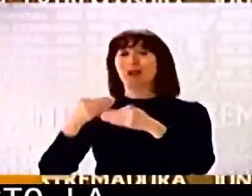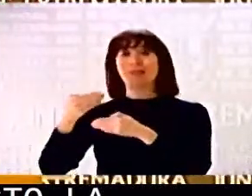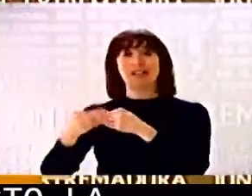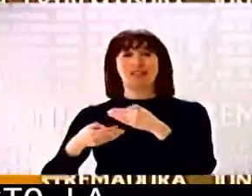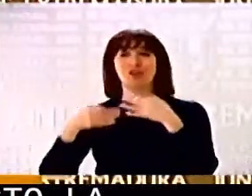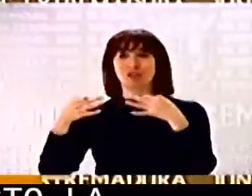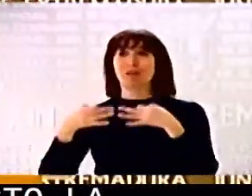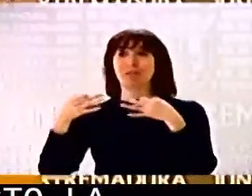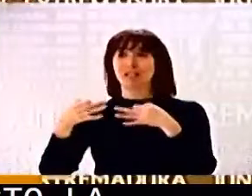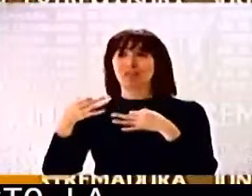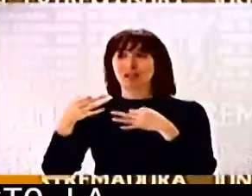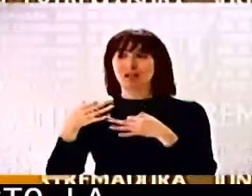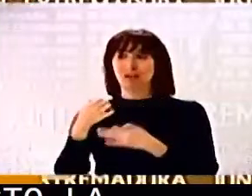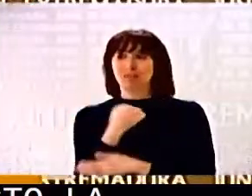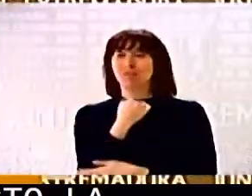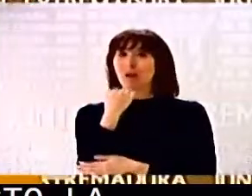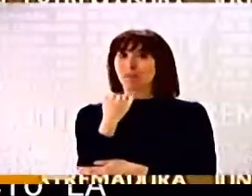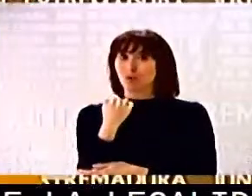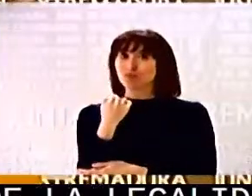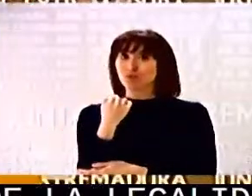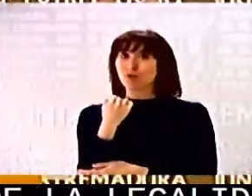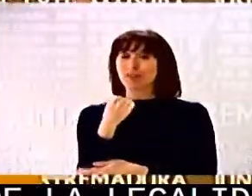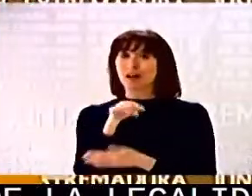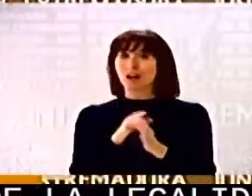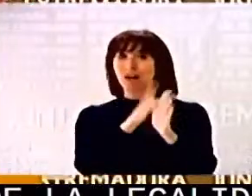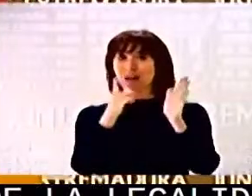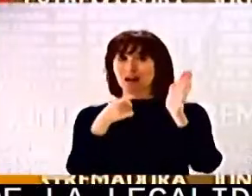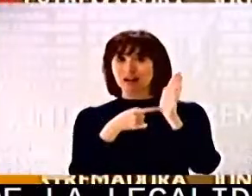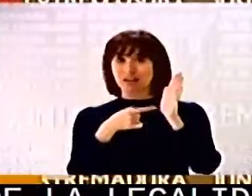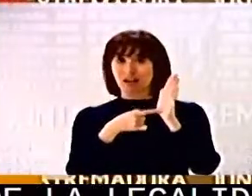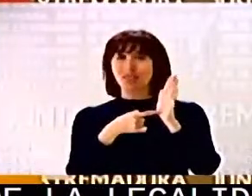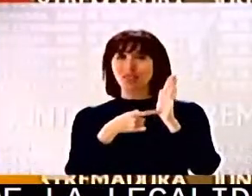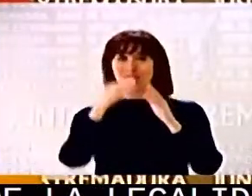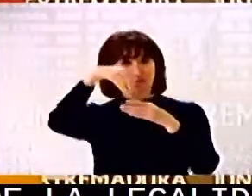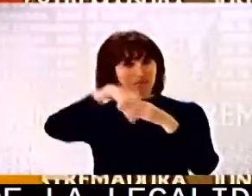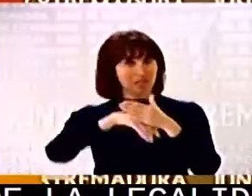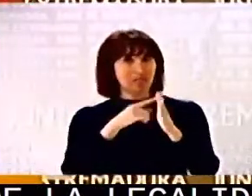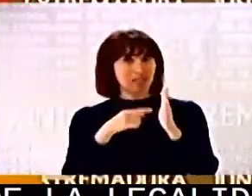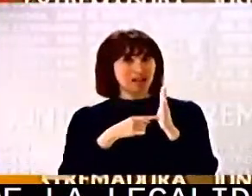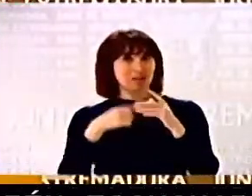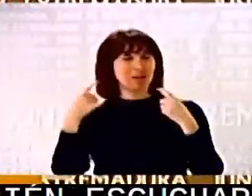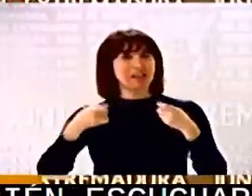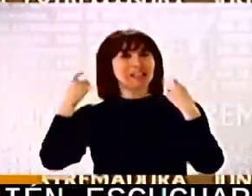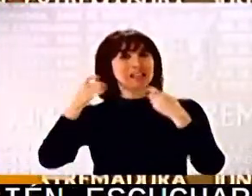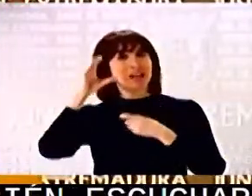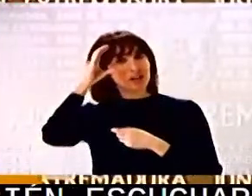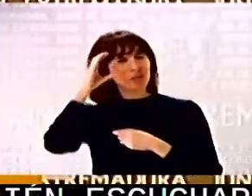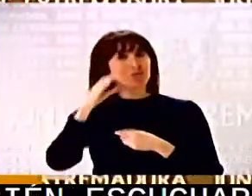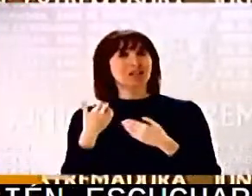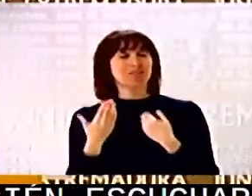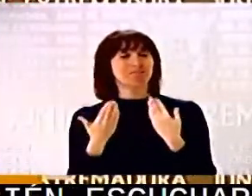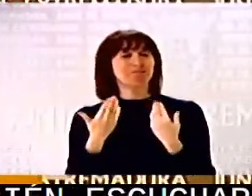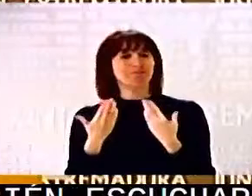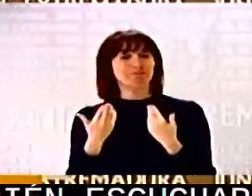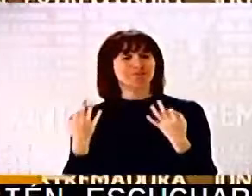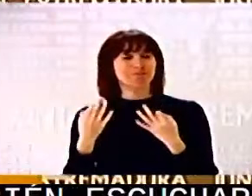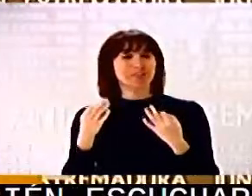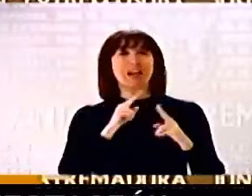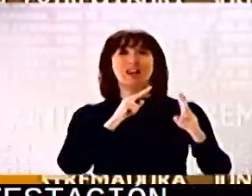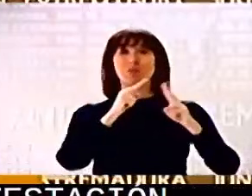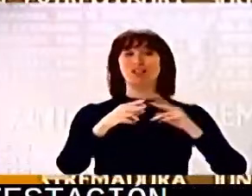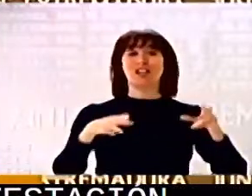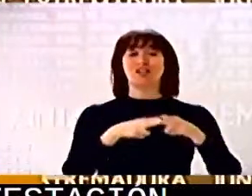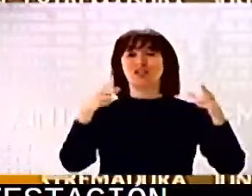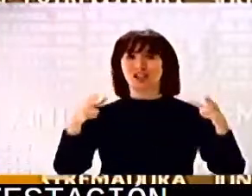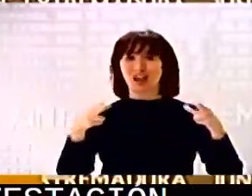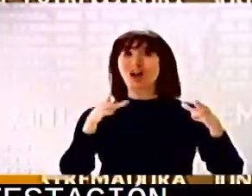el paraguas de la legalidad establecida e intentando siempre también escuchar en los trámites de audiencia pues, la contestación social que muchas